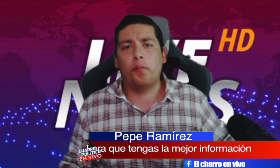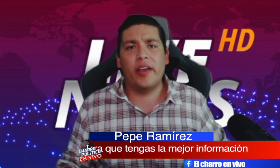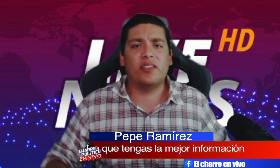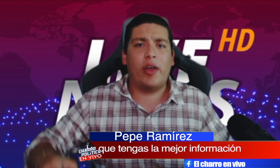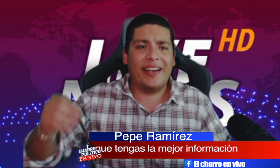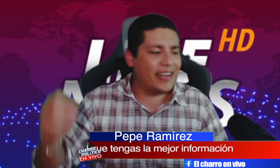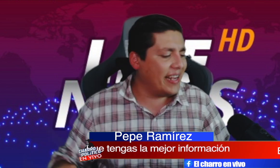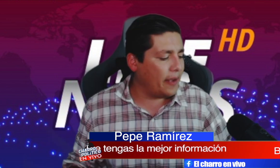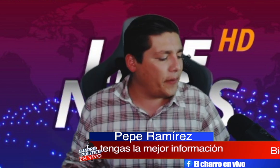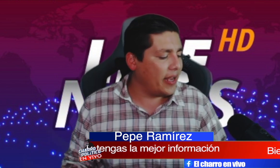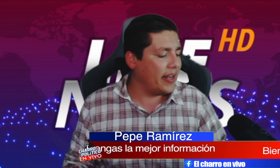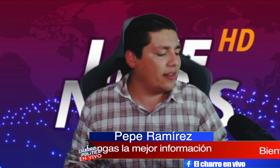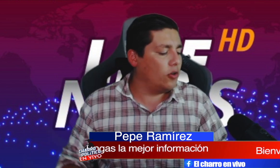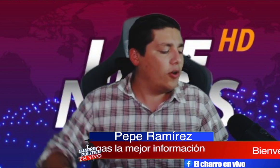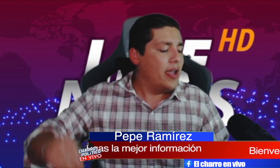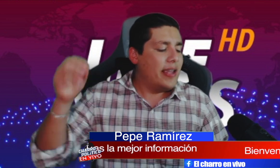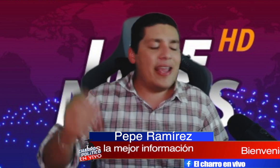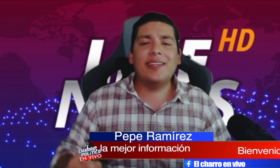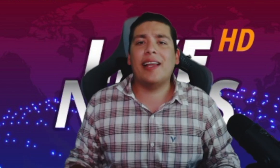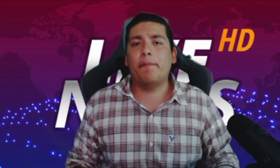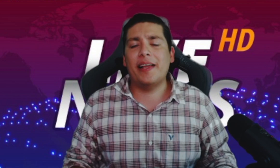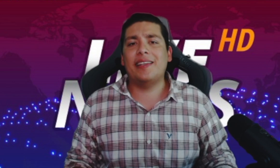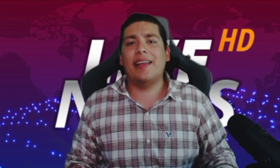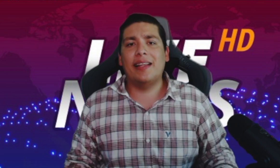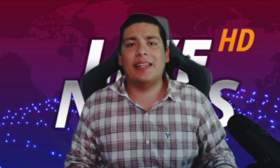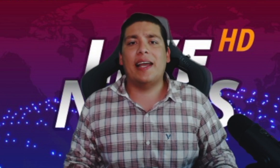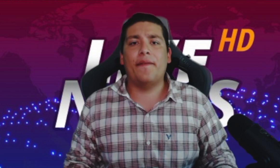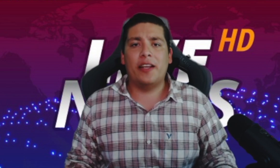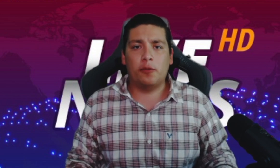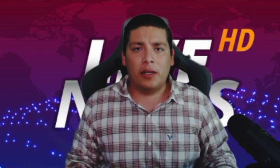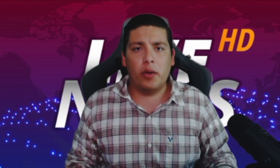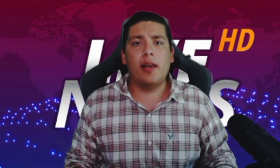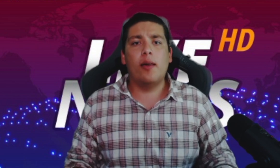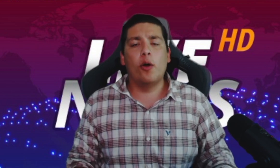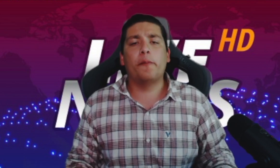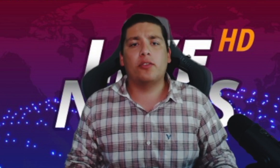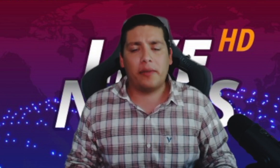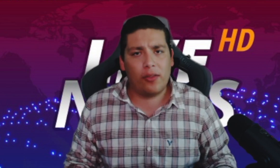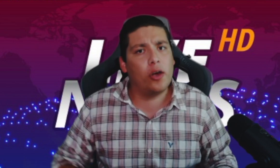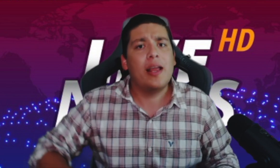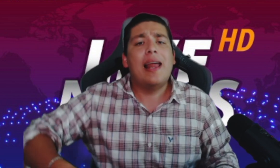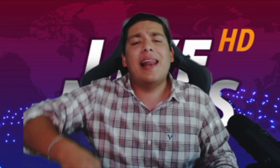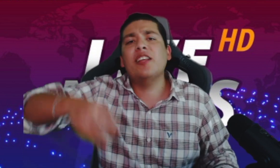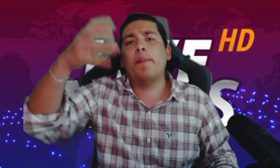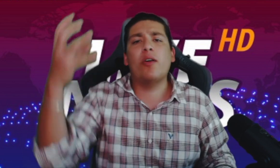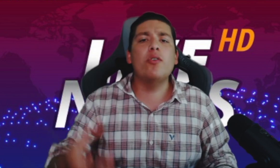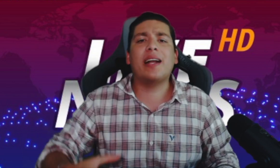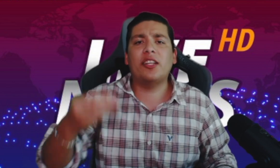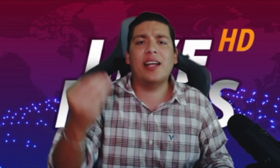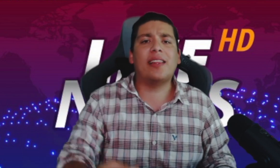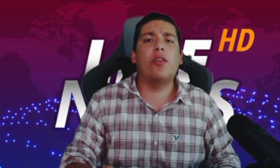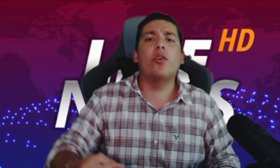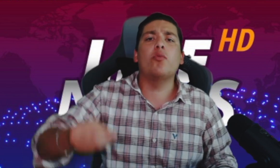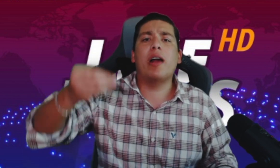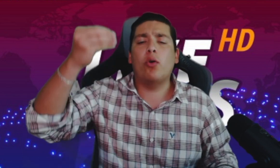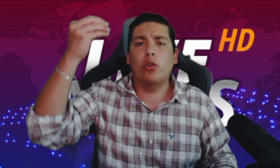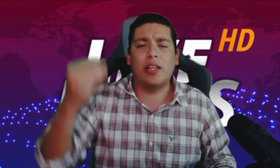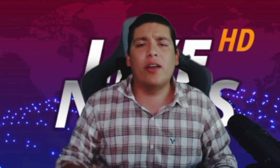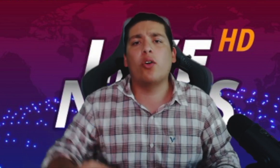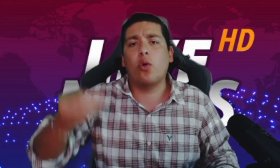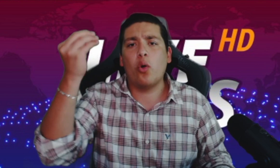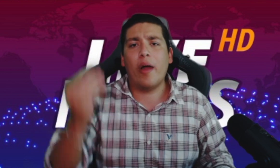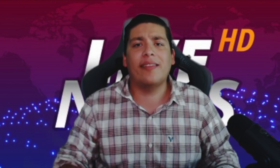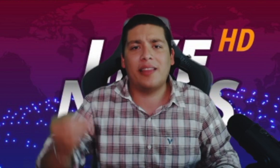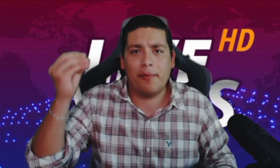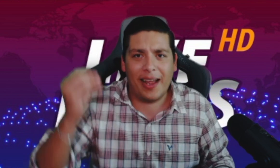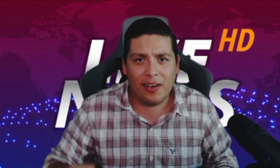por supuesto a Enrique Peña Nieto. Y es que el presidente Andrés Manuel López Obrador les pegó un cachetadón